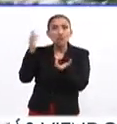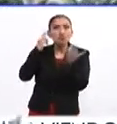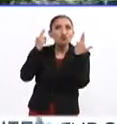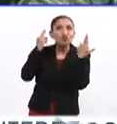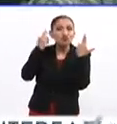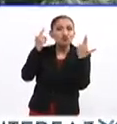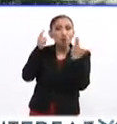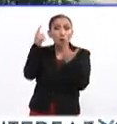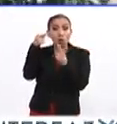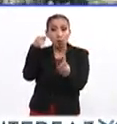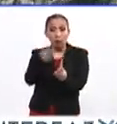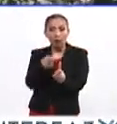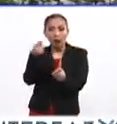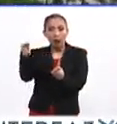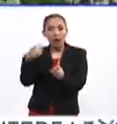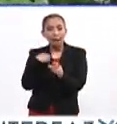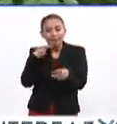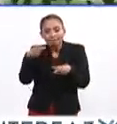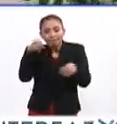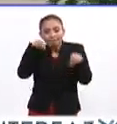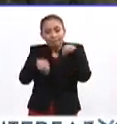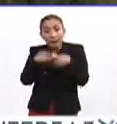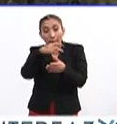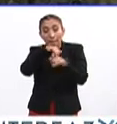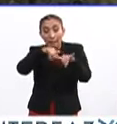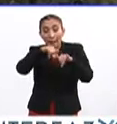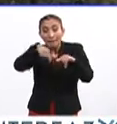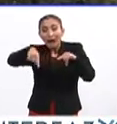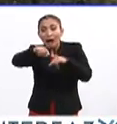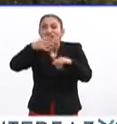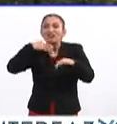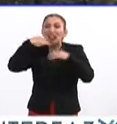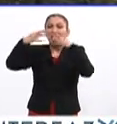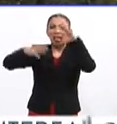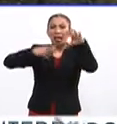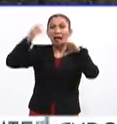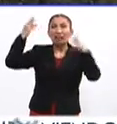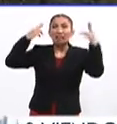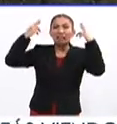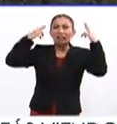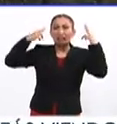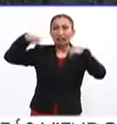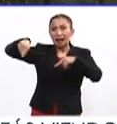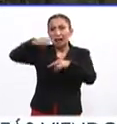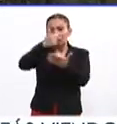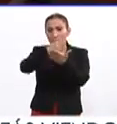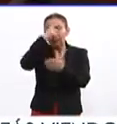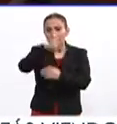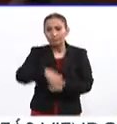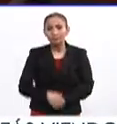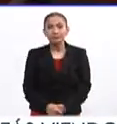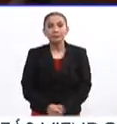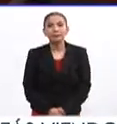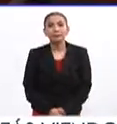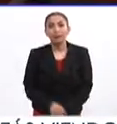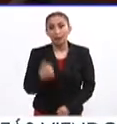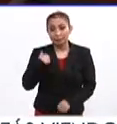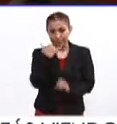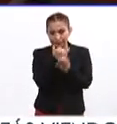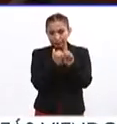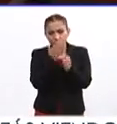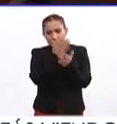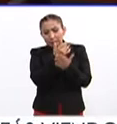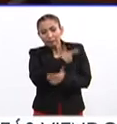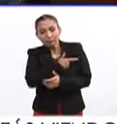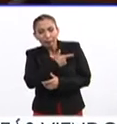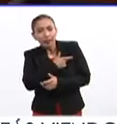acústicas. Uno de ellos fue la elaboración de un mapa sobre la contaminación acústica en la Ciudad de México. En la investigación me gusta